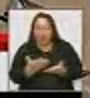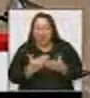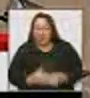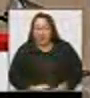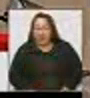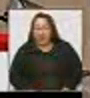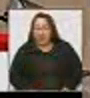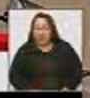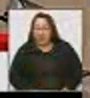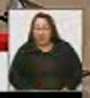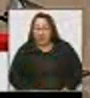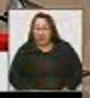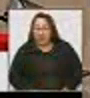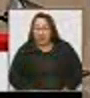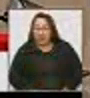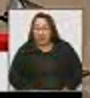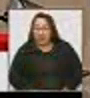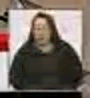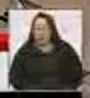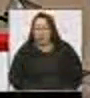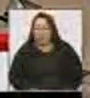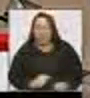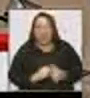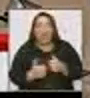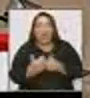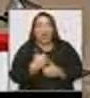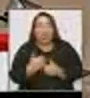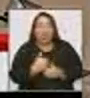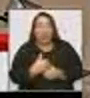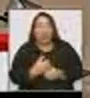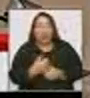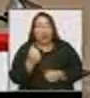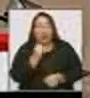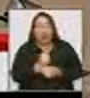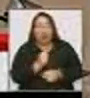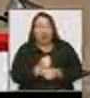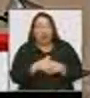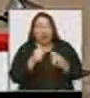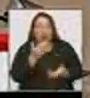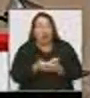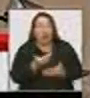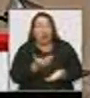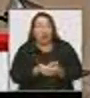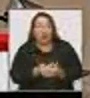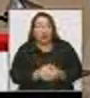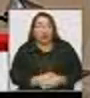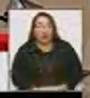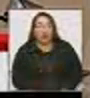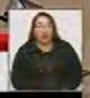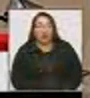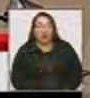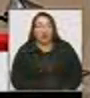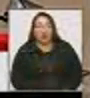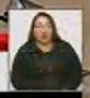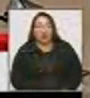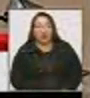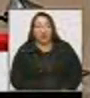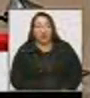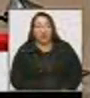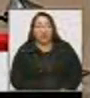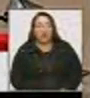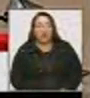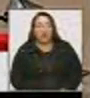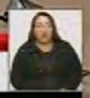aportación. Hemos hablado de un sistema de aportación basado en ingresos. Estamos trabajando una propuesta también complementaria en virtud del